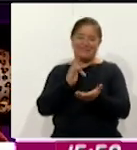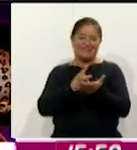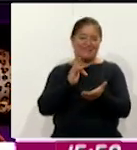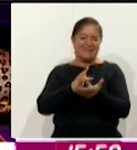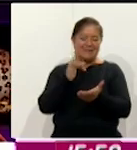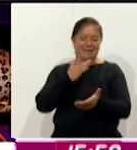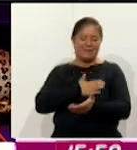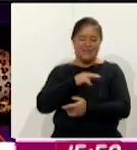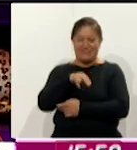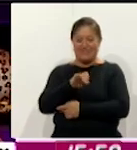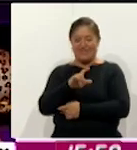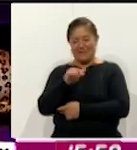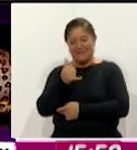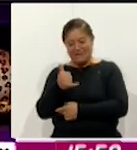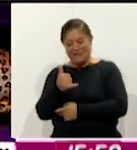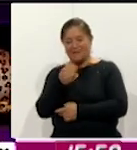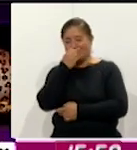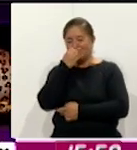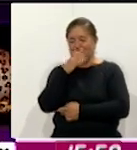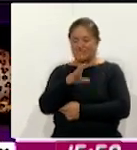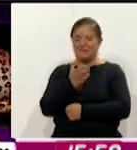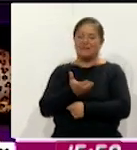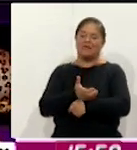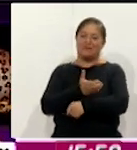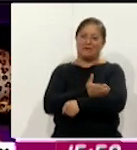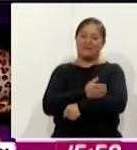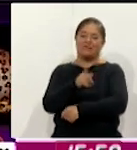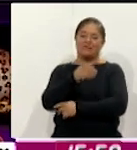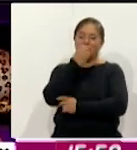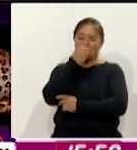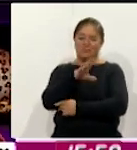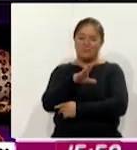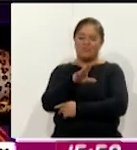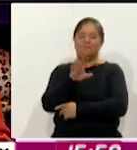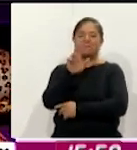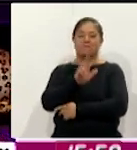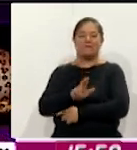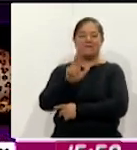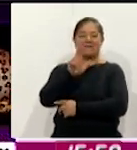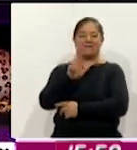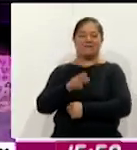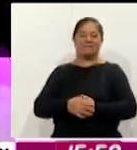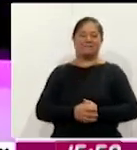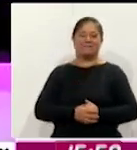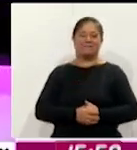soy Nelly Cervantes. Un placer haberle acompañado y que tenga usted un excelente martes.